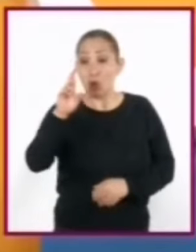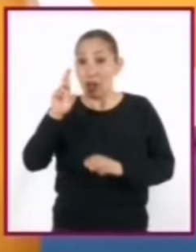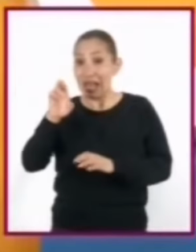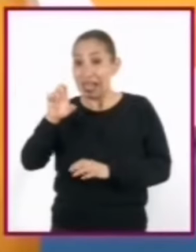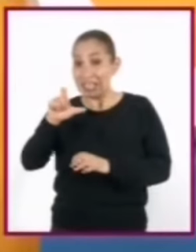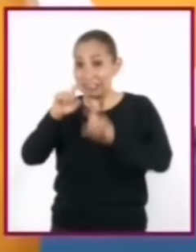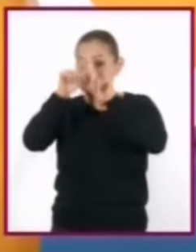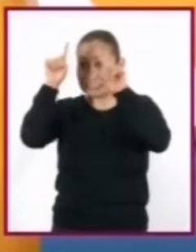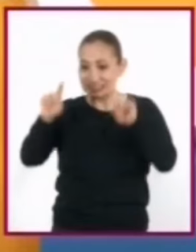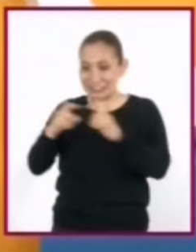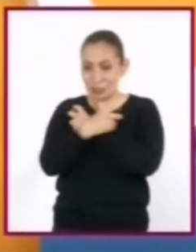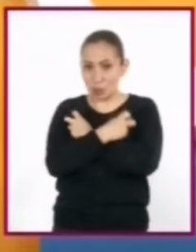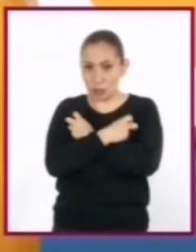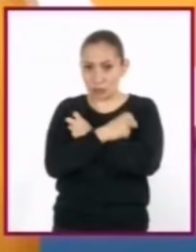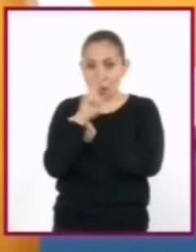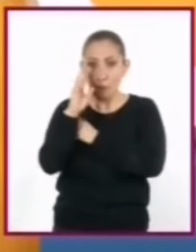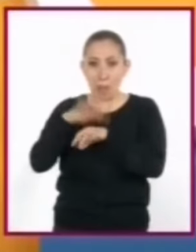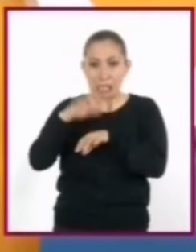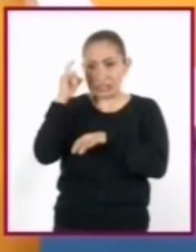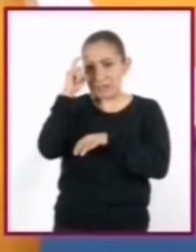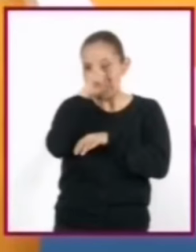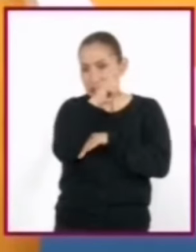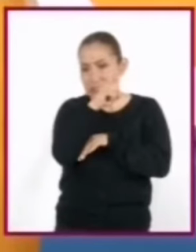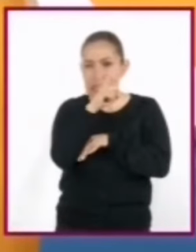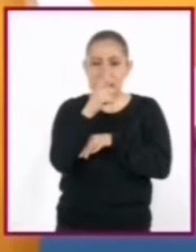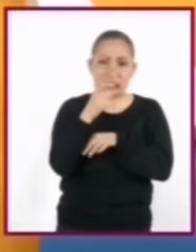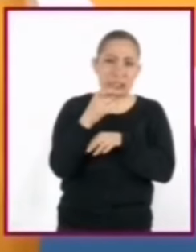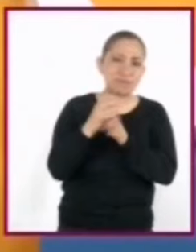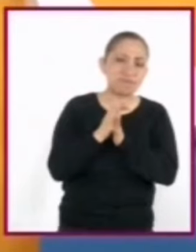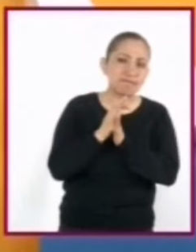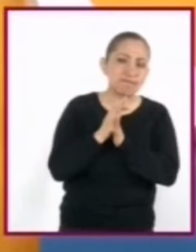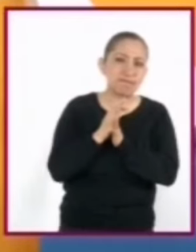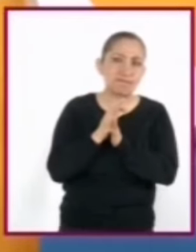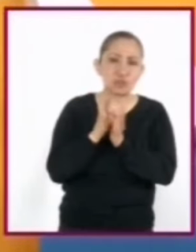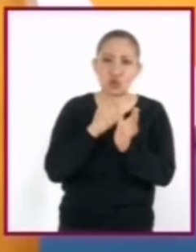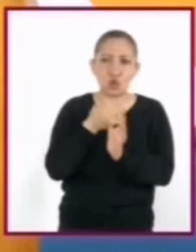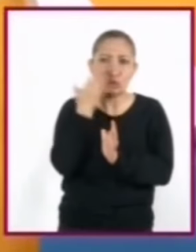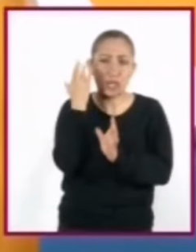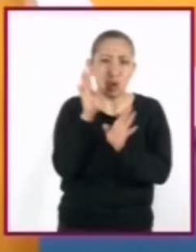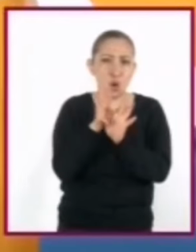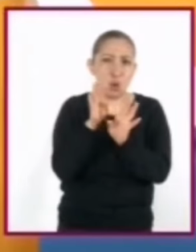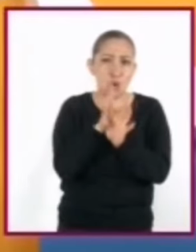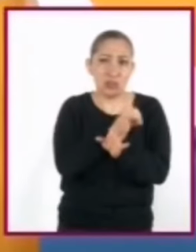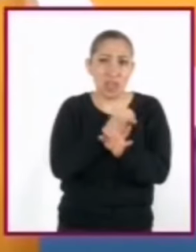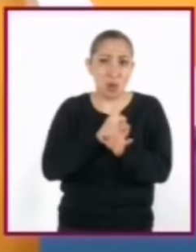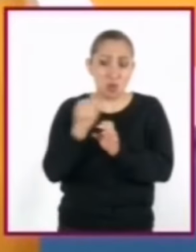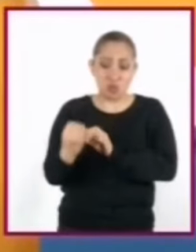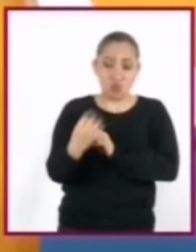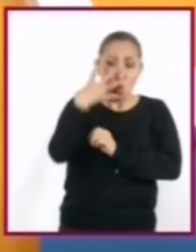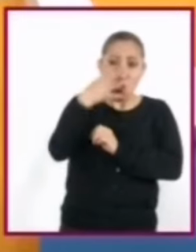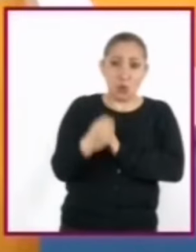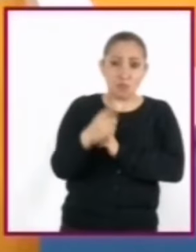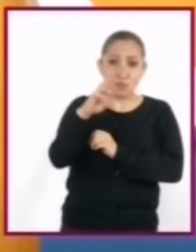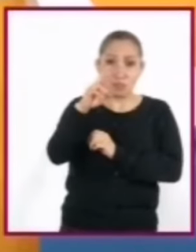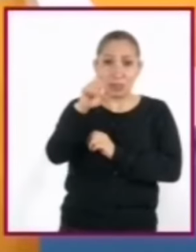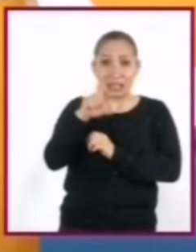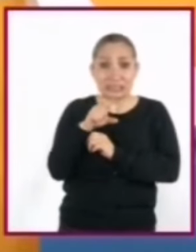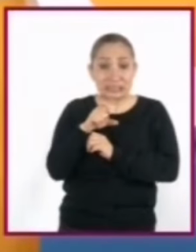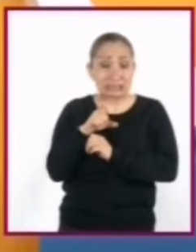radiografía resulta un poco más complicado, pues no sabría en qué momento me debería tomar una